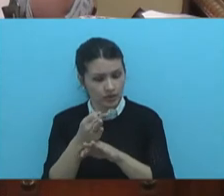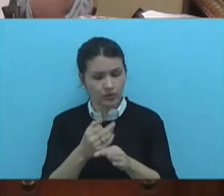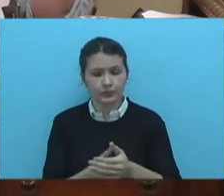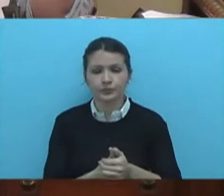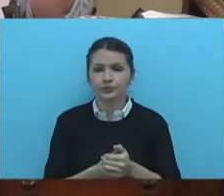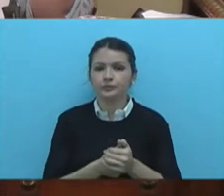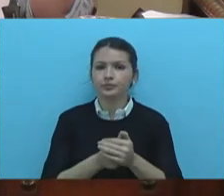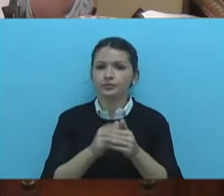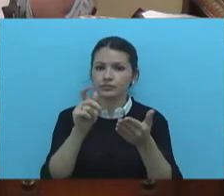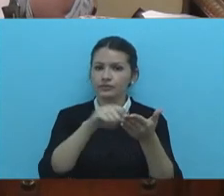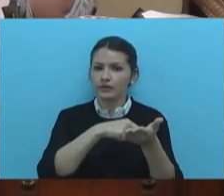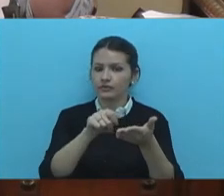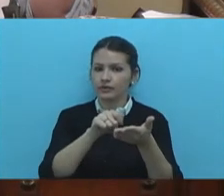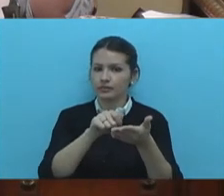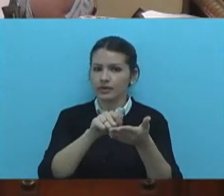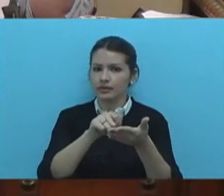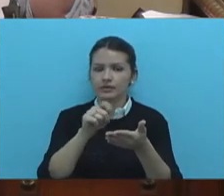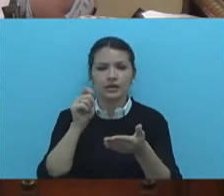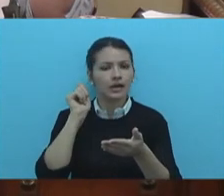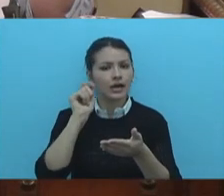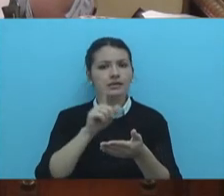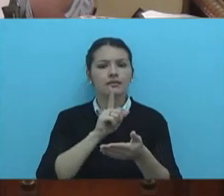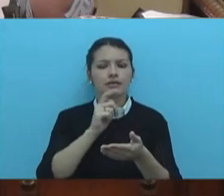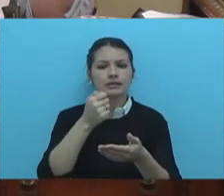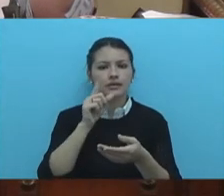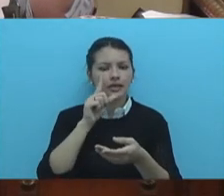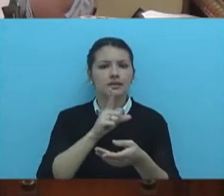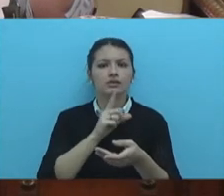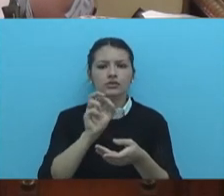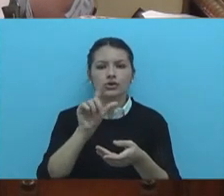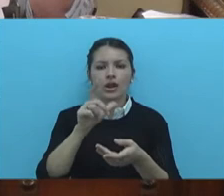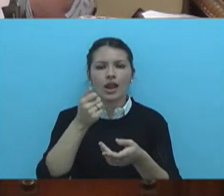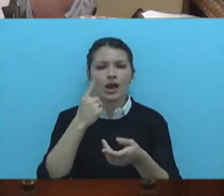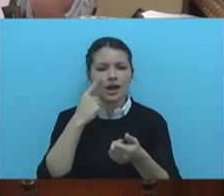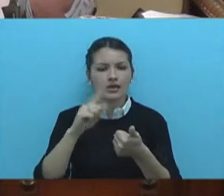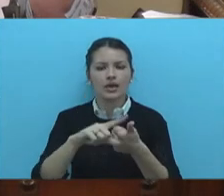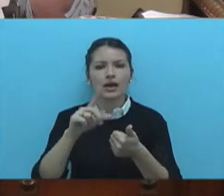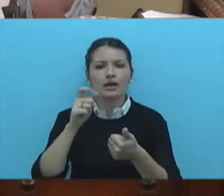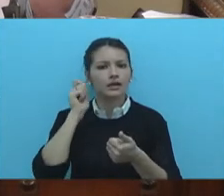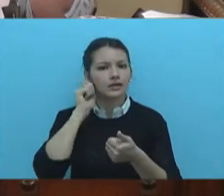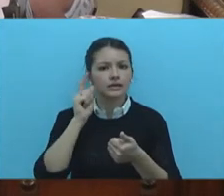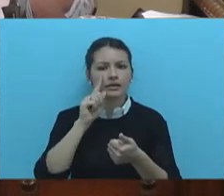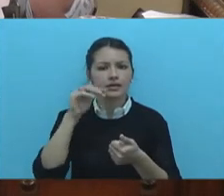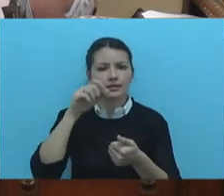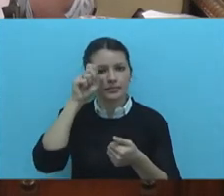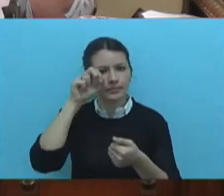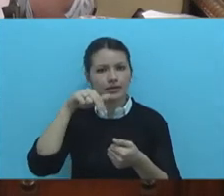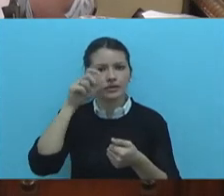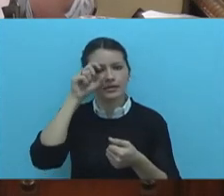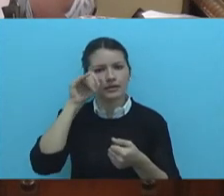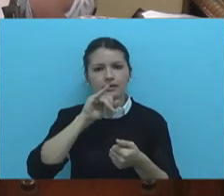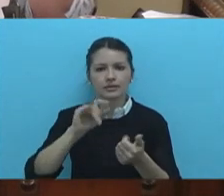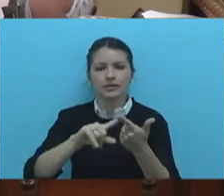los diputados Ruth Taritolay, Rodrigo Jiménez, Agustina Malaguarnera y